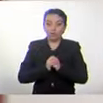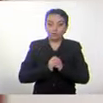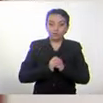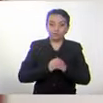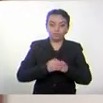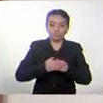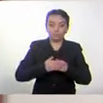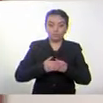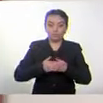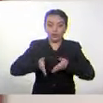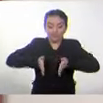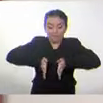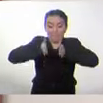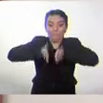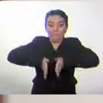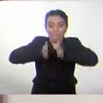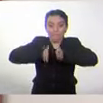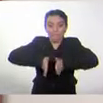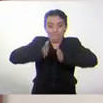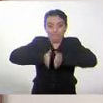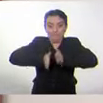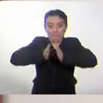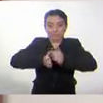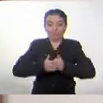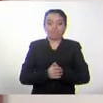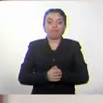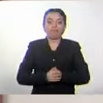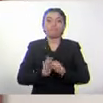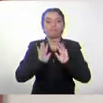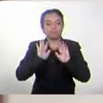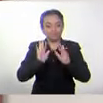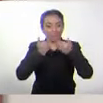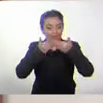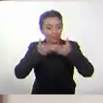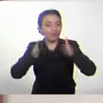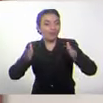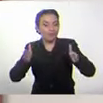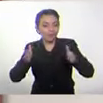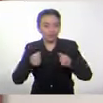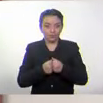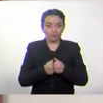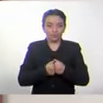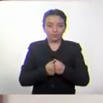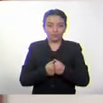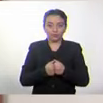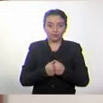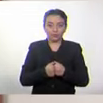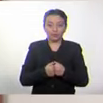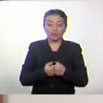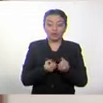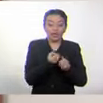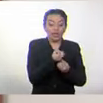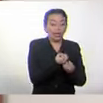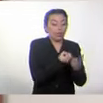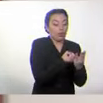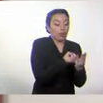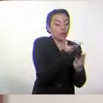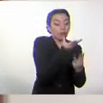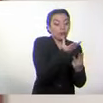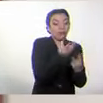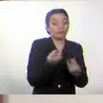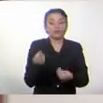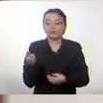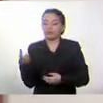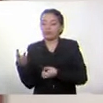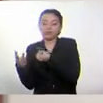ocurrido. Una de las primeras diferencias que puedes notar es lo que ocurrió con los LED. Cuando estábamos en el circuito en